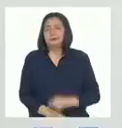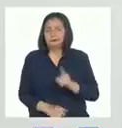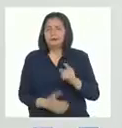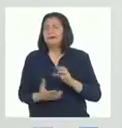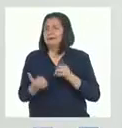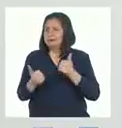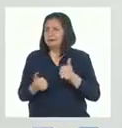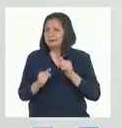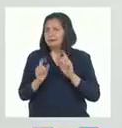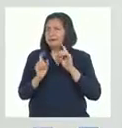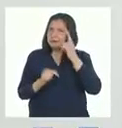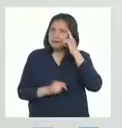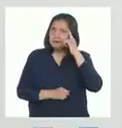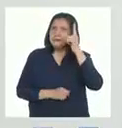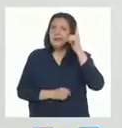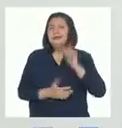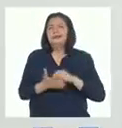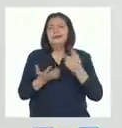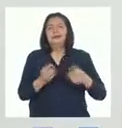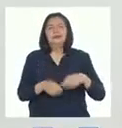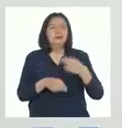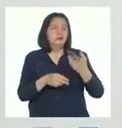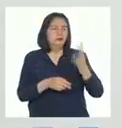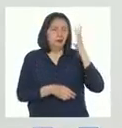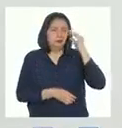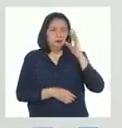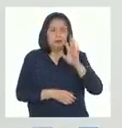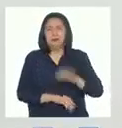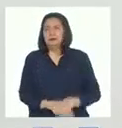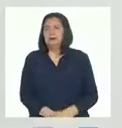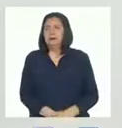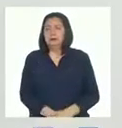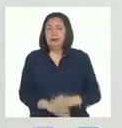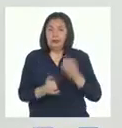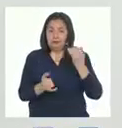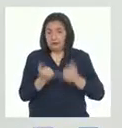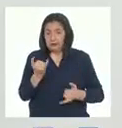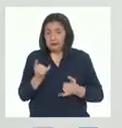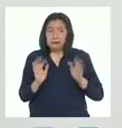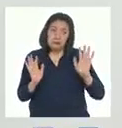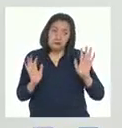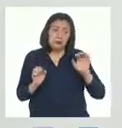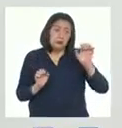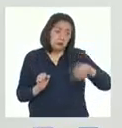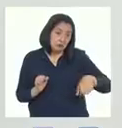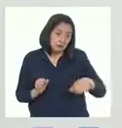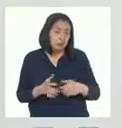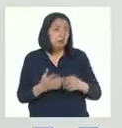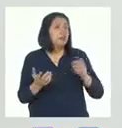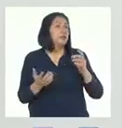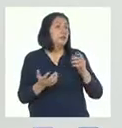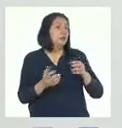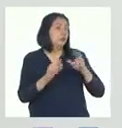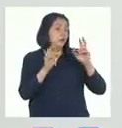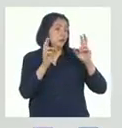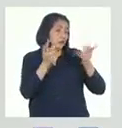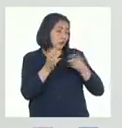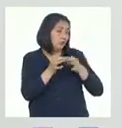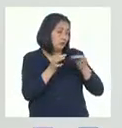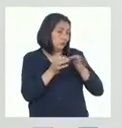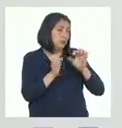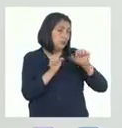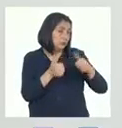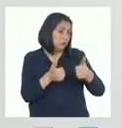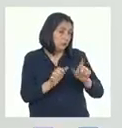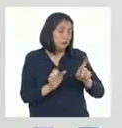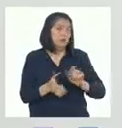Han hecho muy buenas predicciones a partir de sus experiencias. Al final vamos a ver si se corroboran o no. Antes de